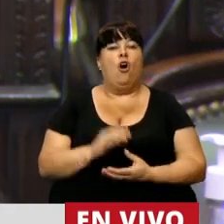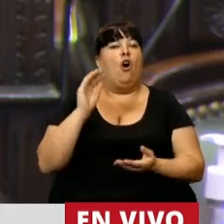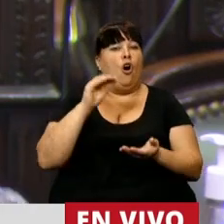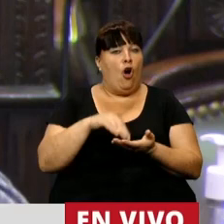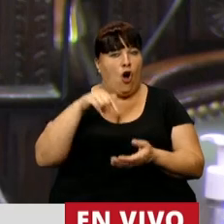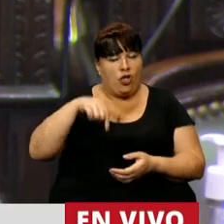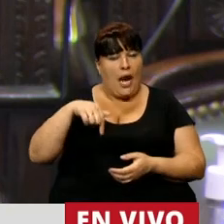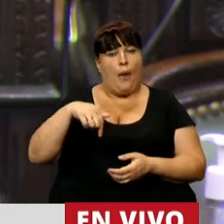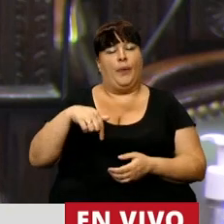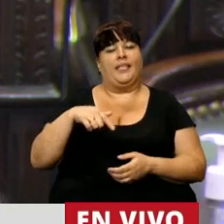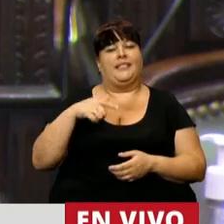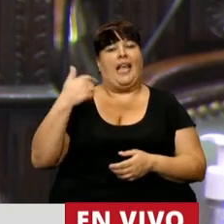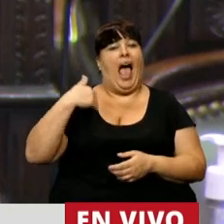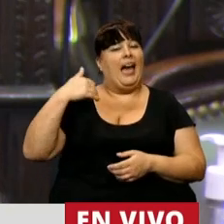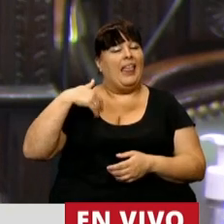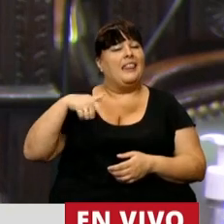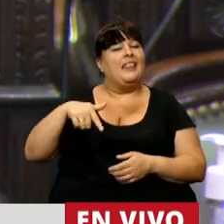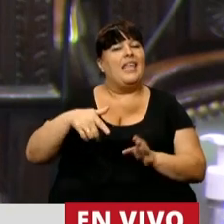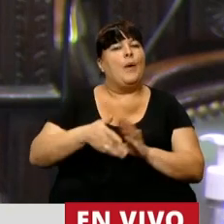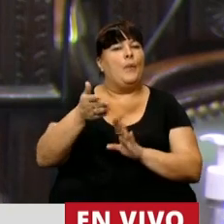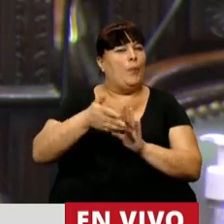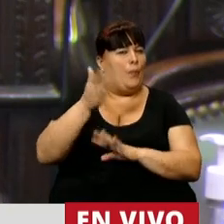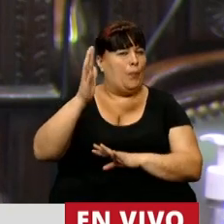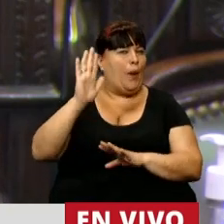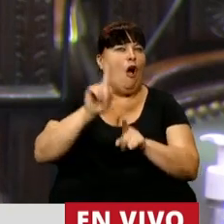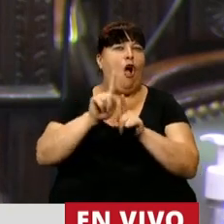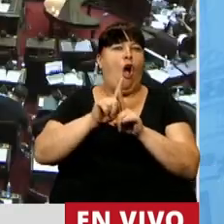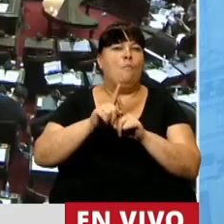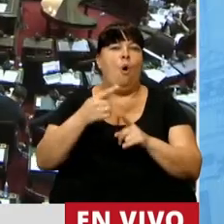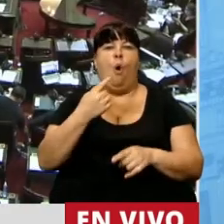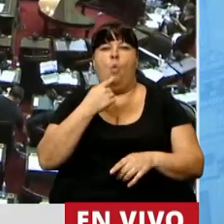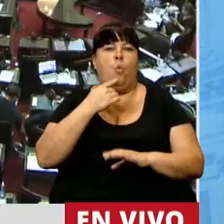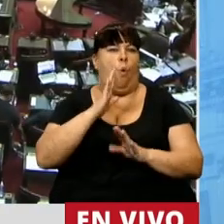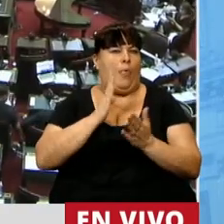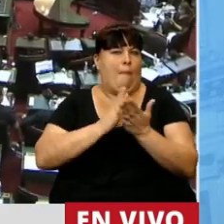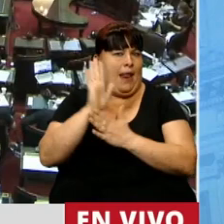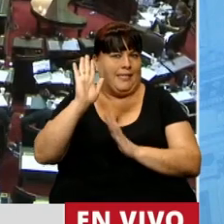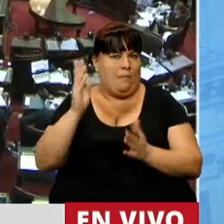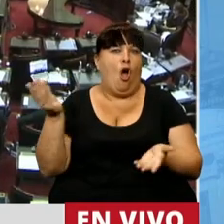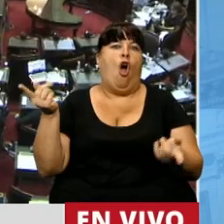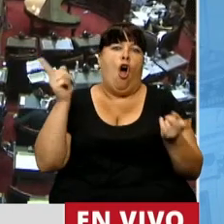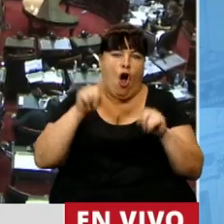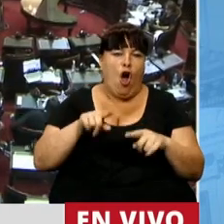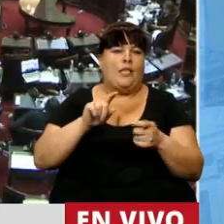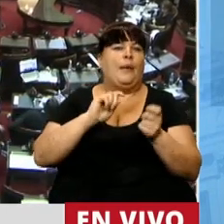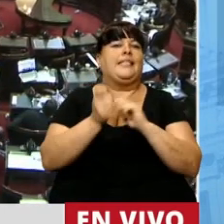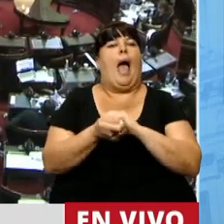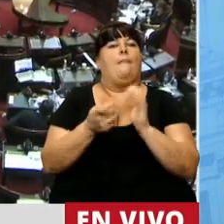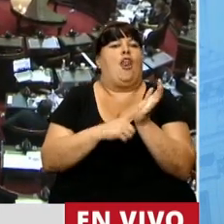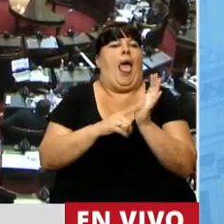Nuevamente estamos llevando nuestro país a un reinado de la incertidumbre. Nuevamente cambiamos las